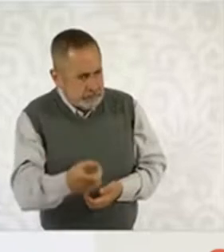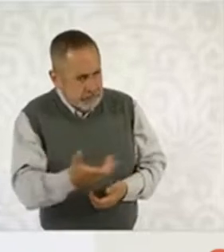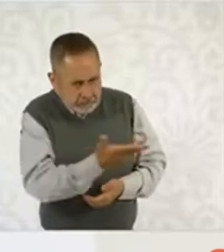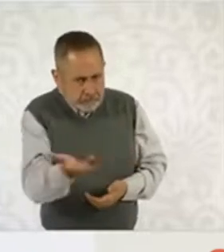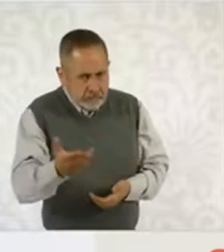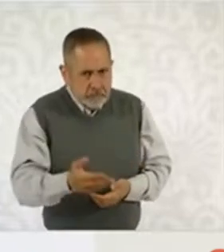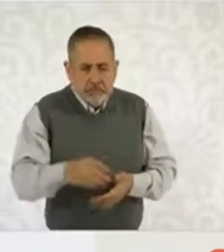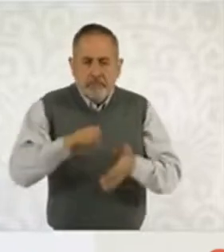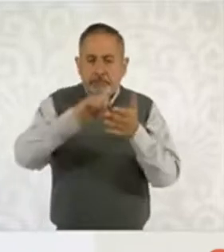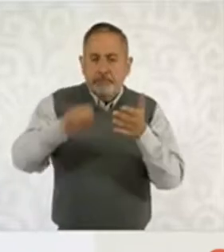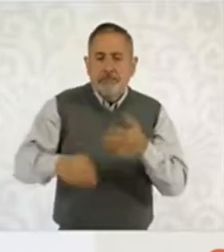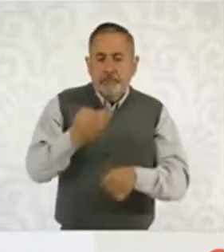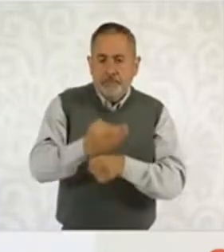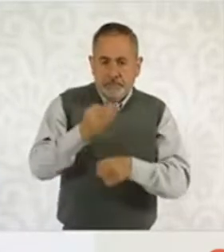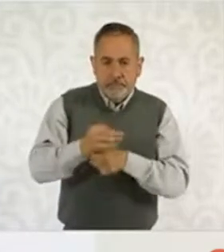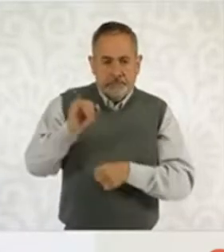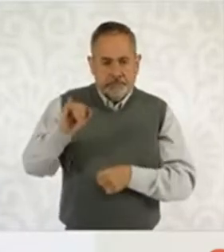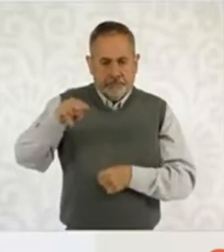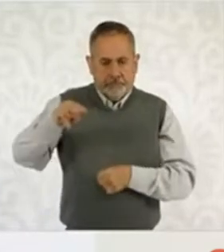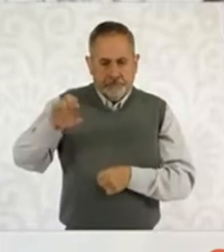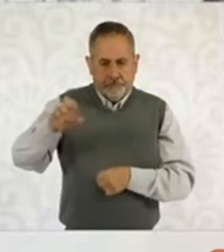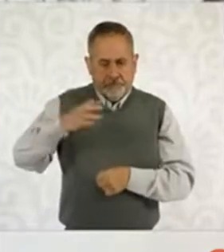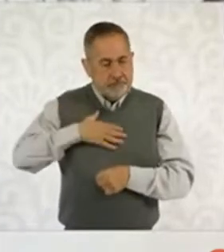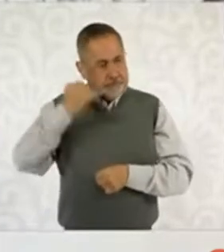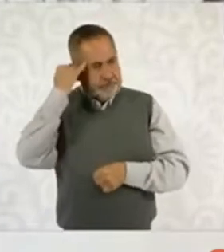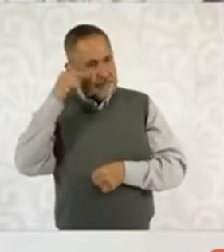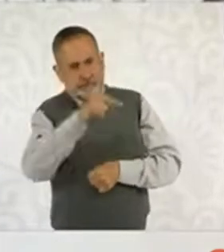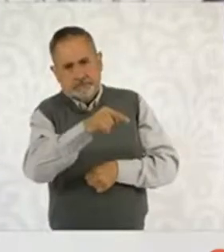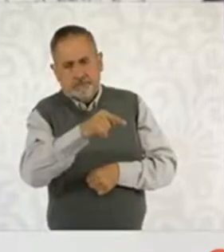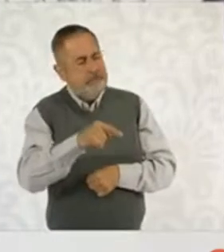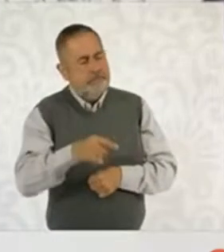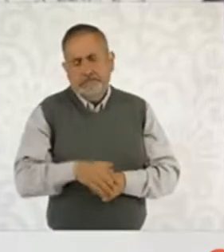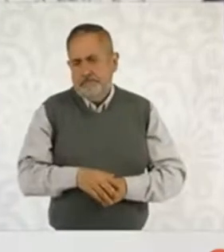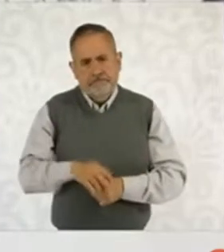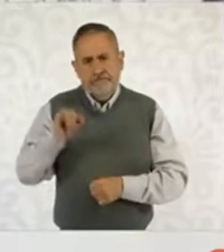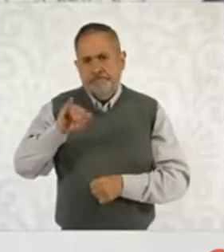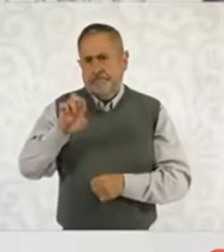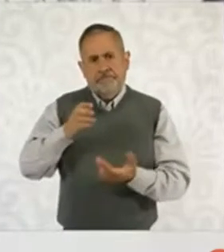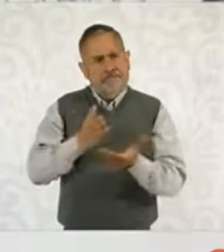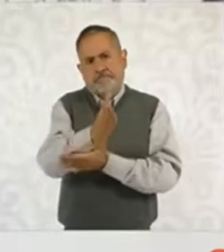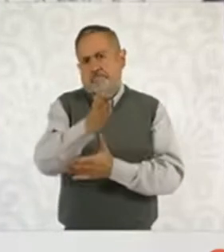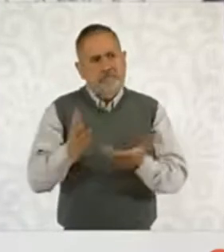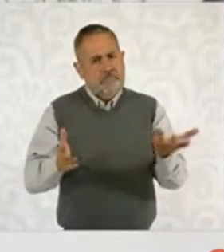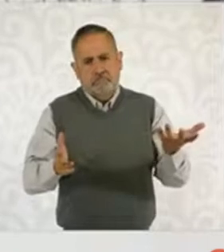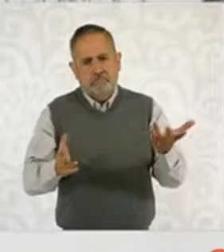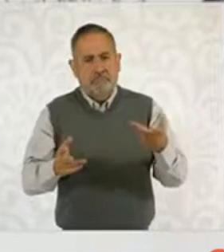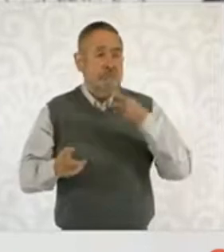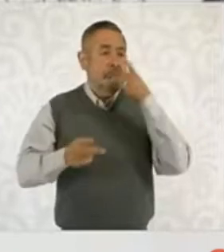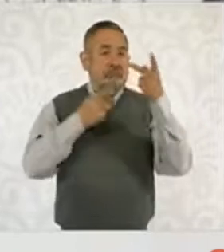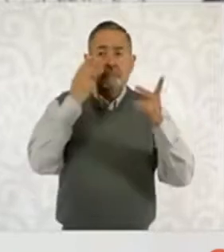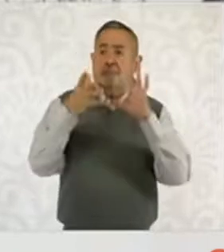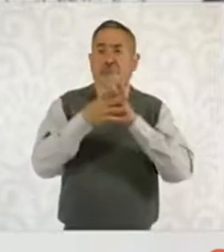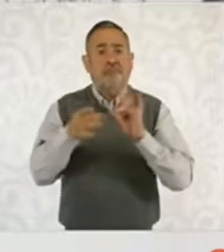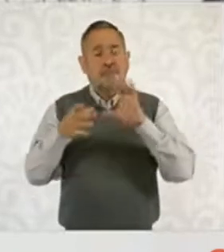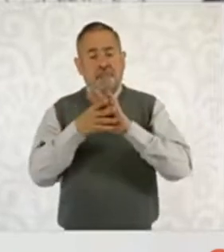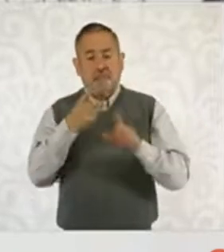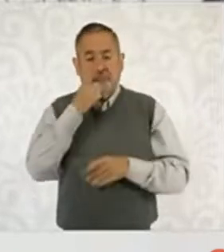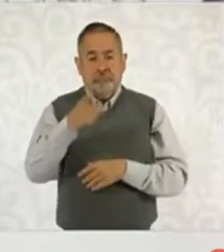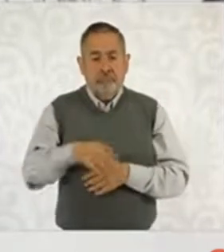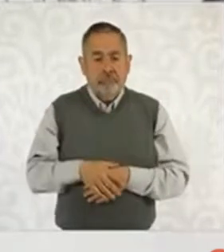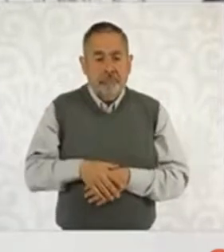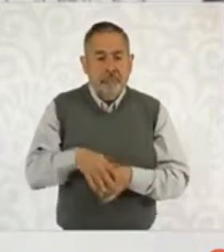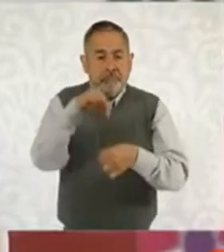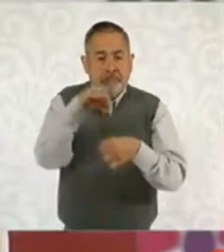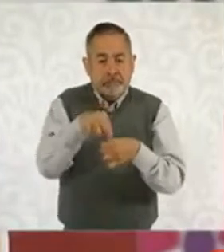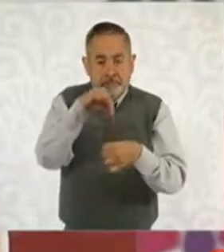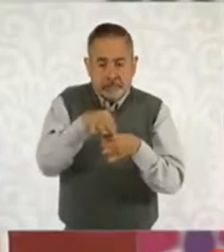ahora el INE, desde mi punto de vista, se extralimitó en decir que había votos que